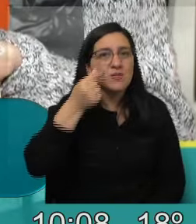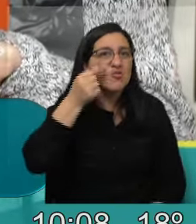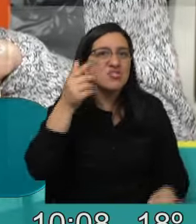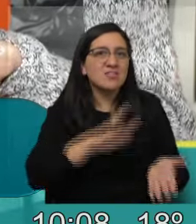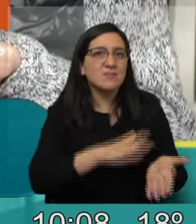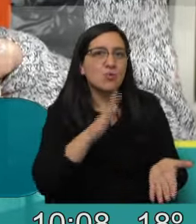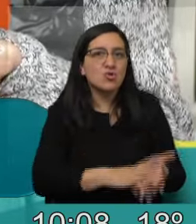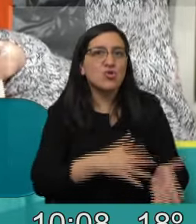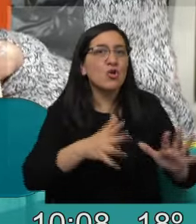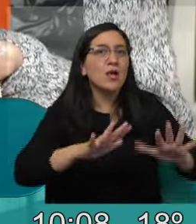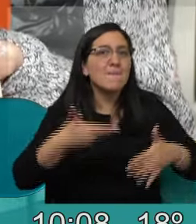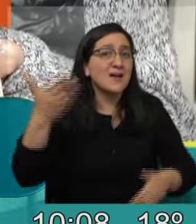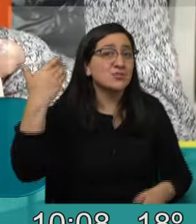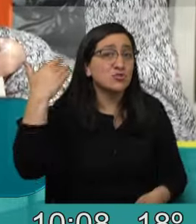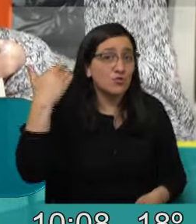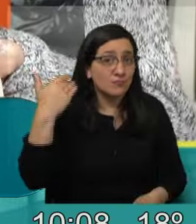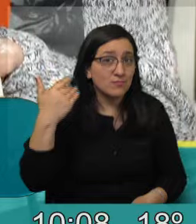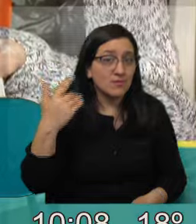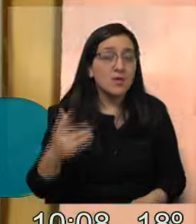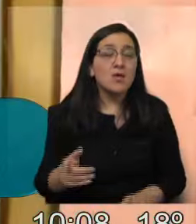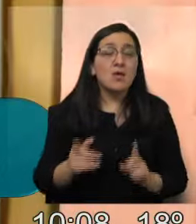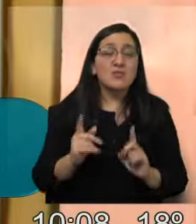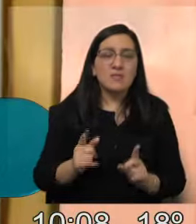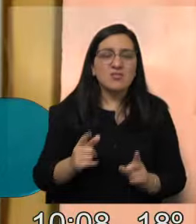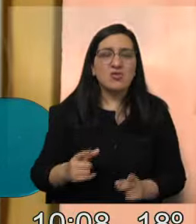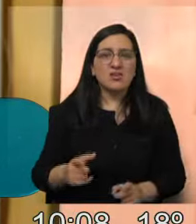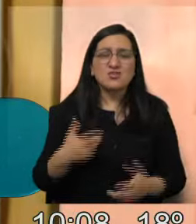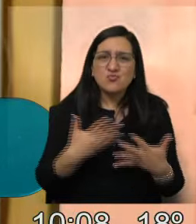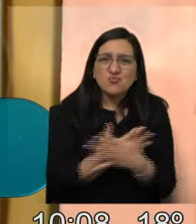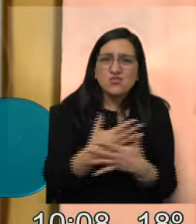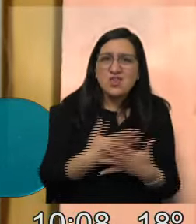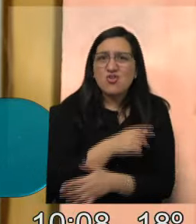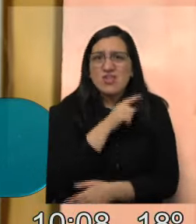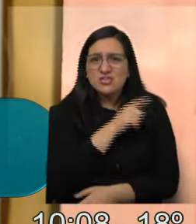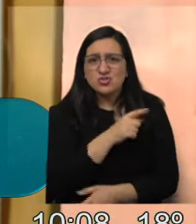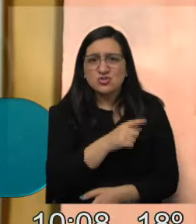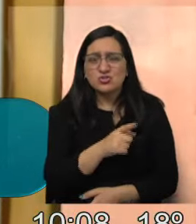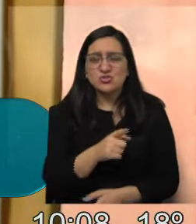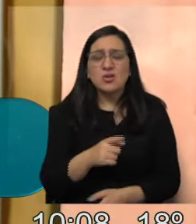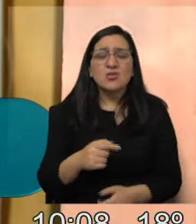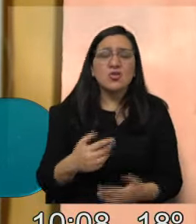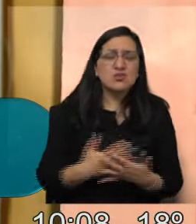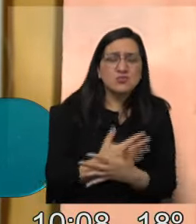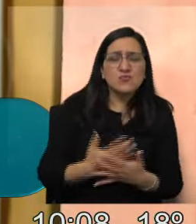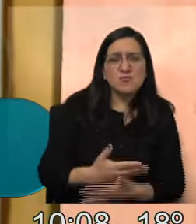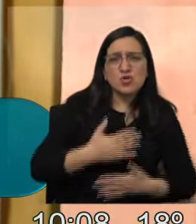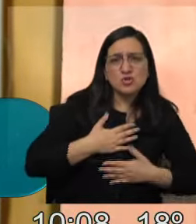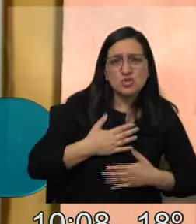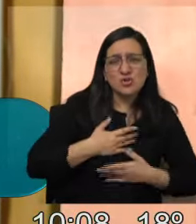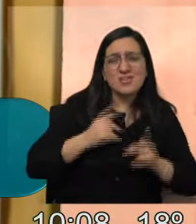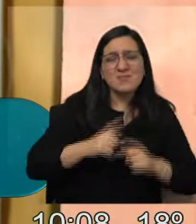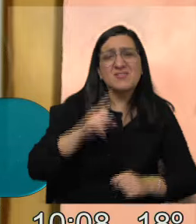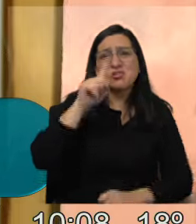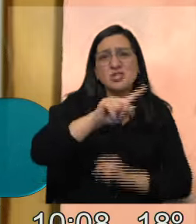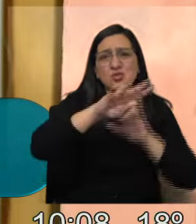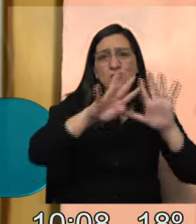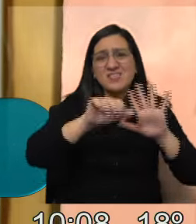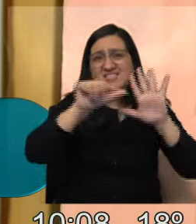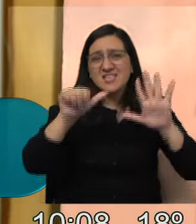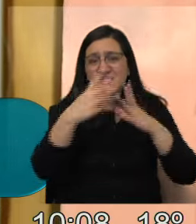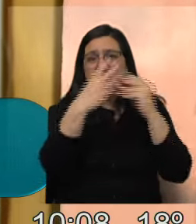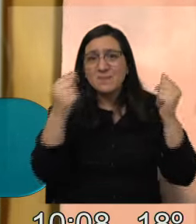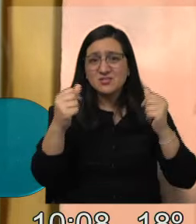testimonios de lo que pasó, de lo que vivieron ellos, de lo que vivimos nosotros y de los 196